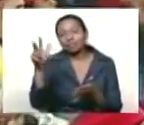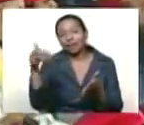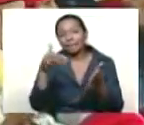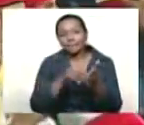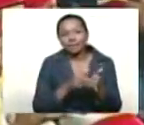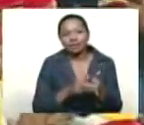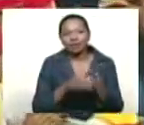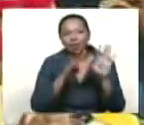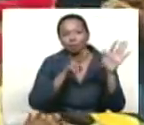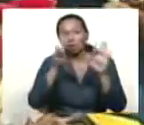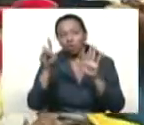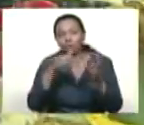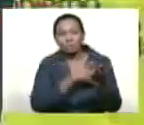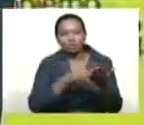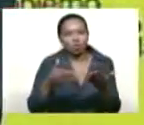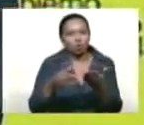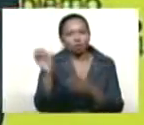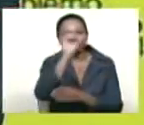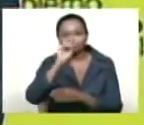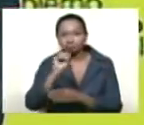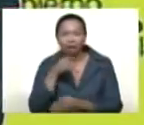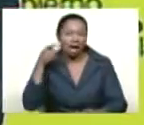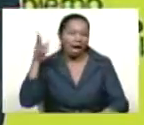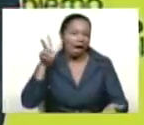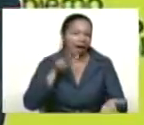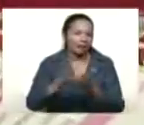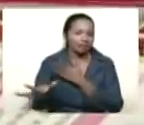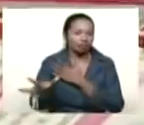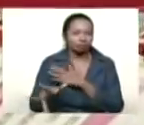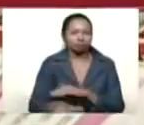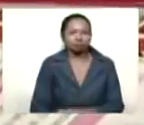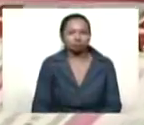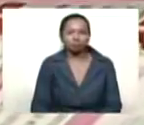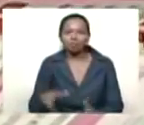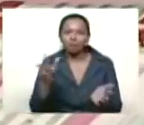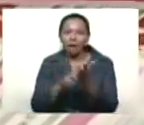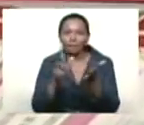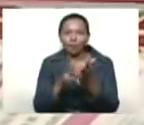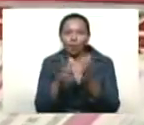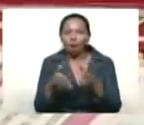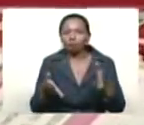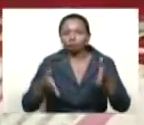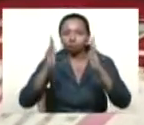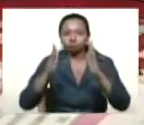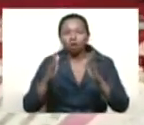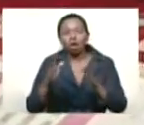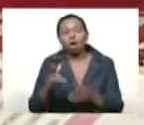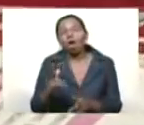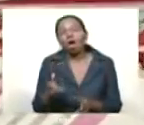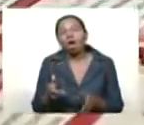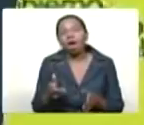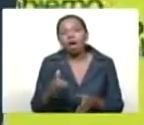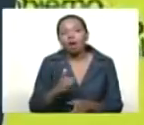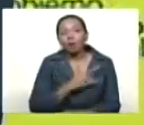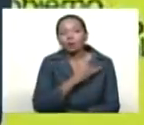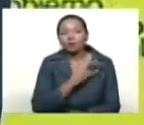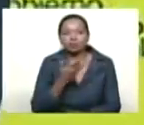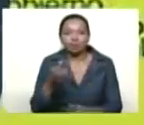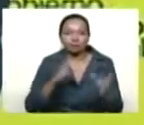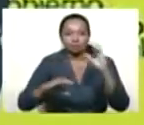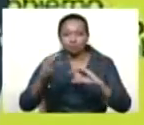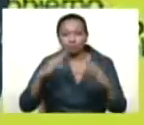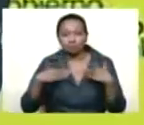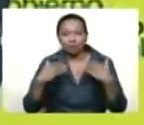3.091 millones de bolívares aprobados para la sede de nuestra gran Universidad de las Ciencias de la Salud.